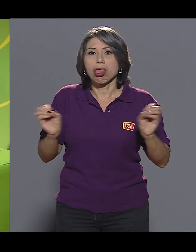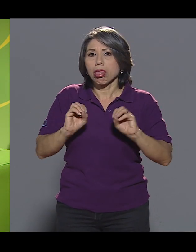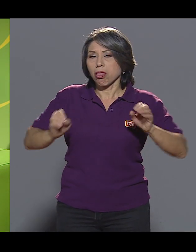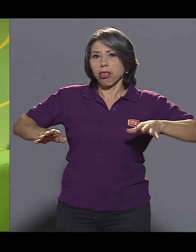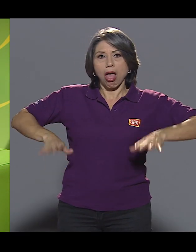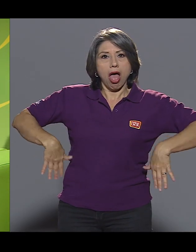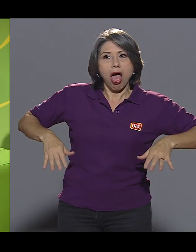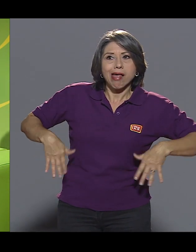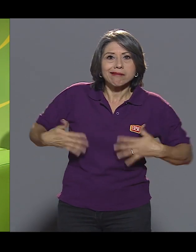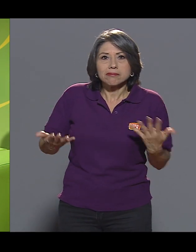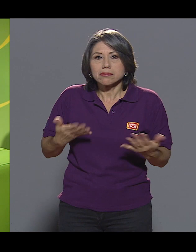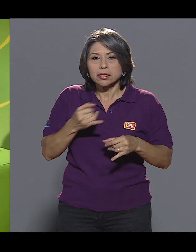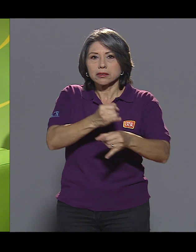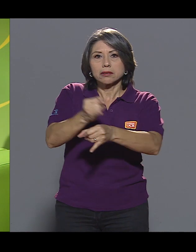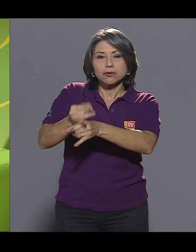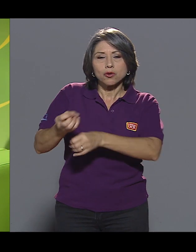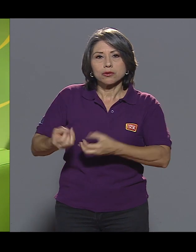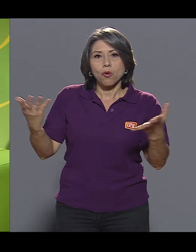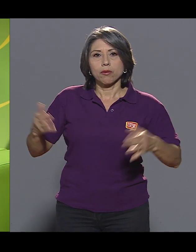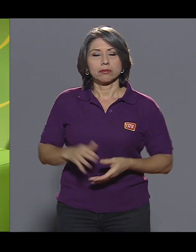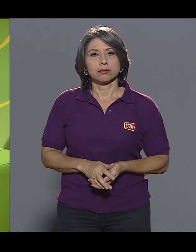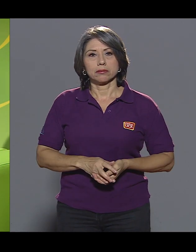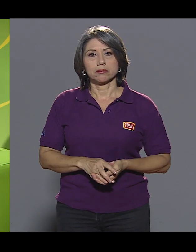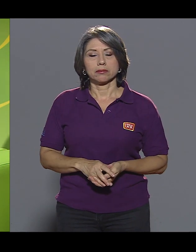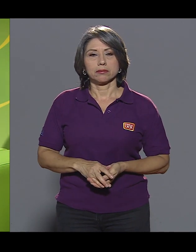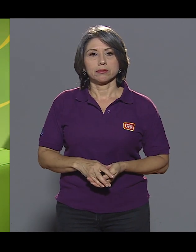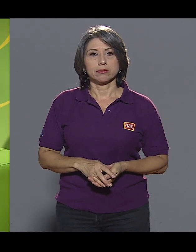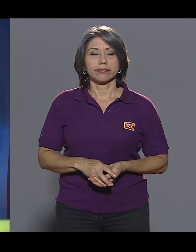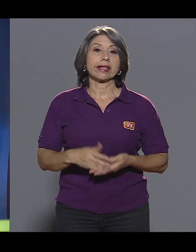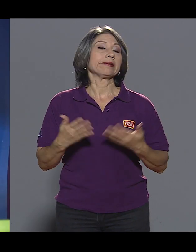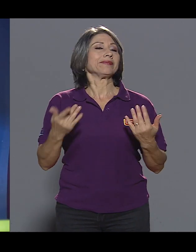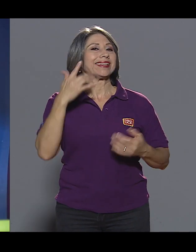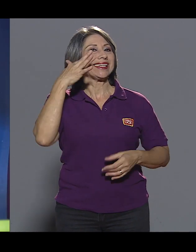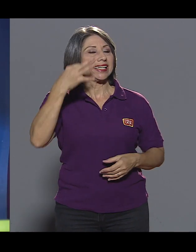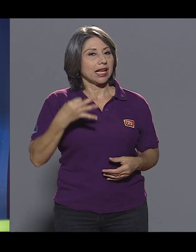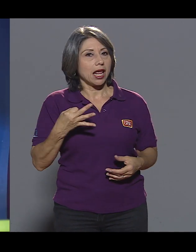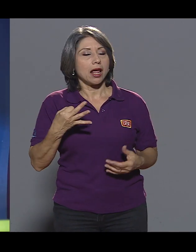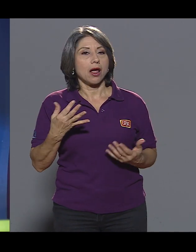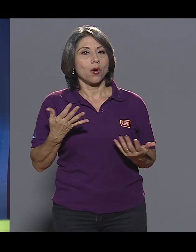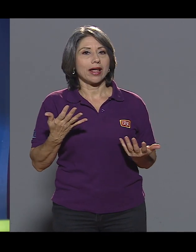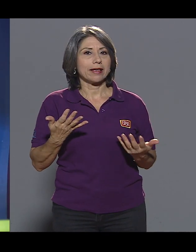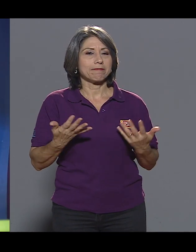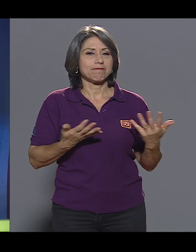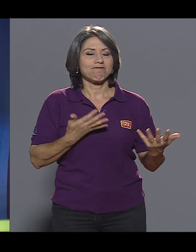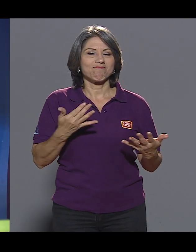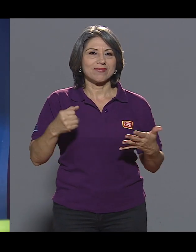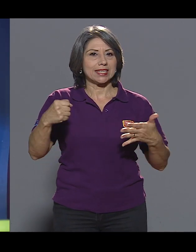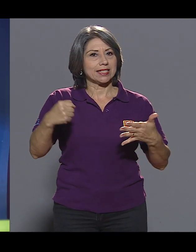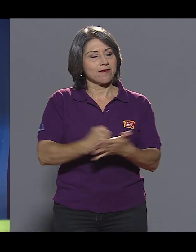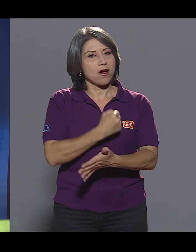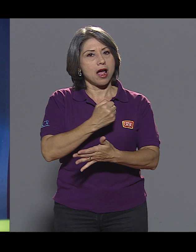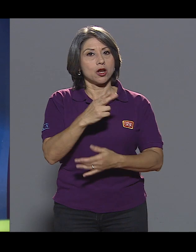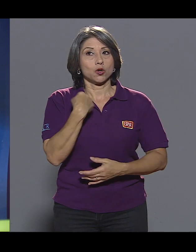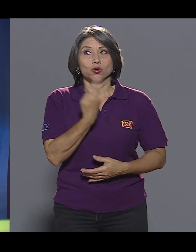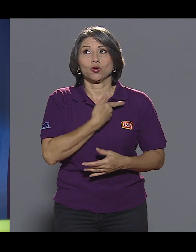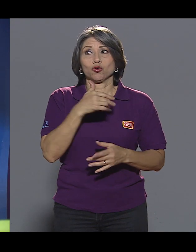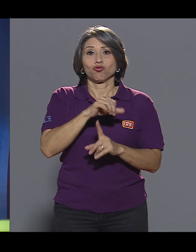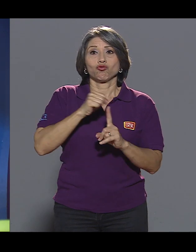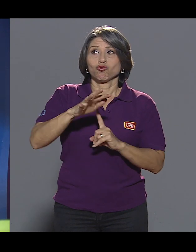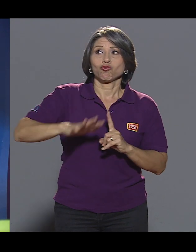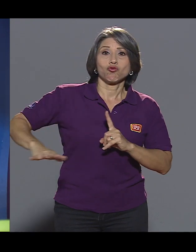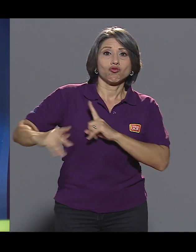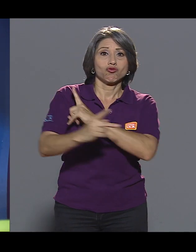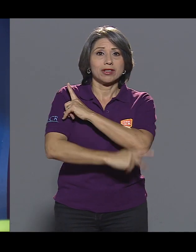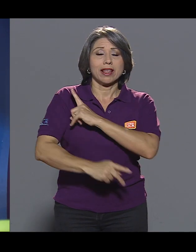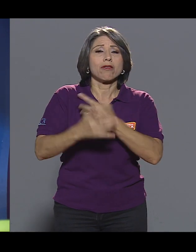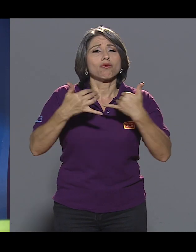ese arranque desde las instituciones públicas? Creo que, bueno, desafortunadamente estamos en una sociedad